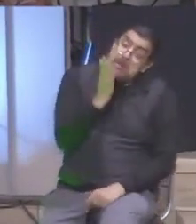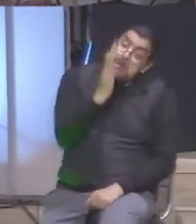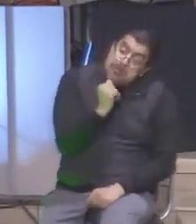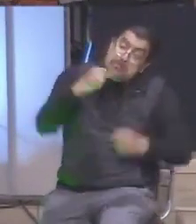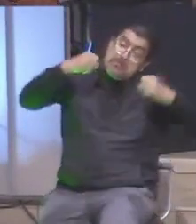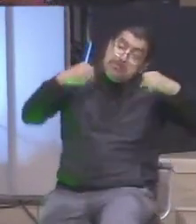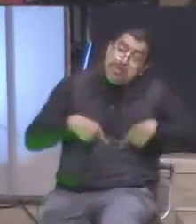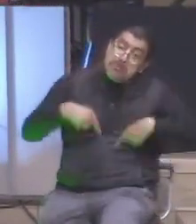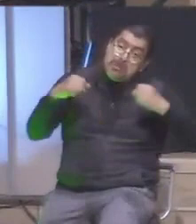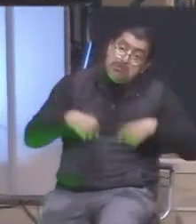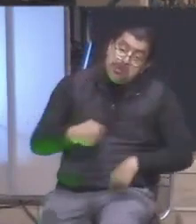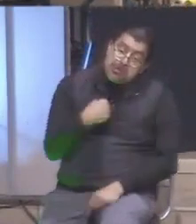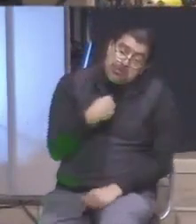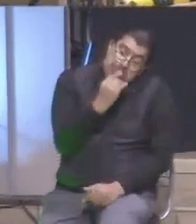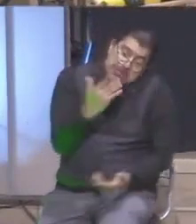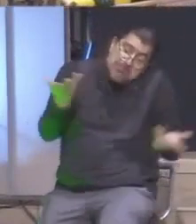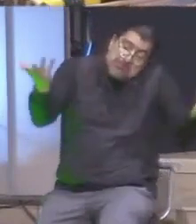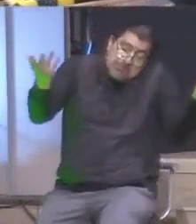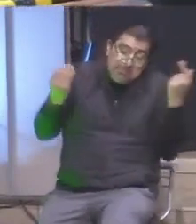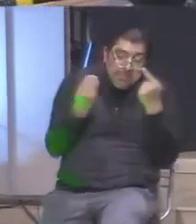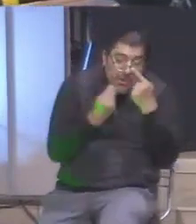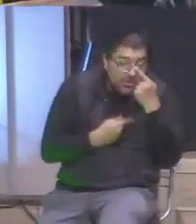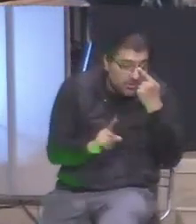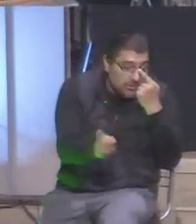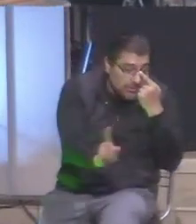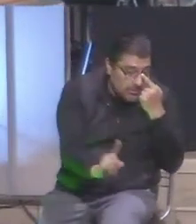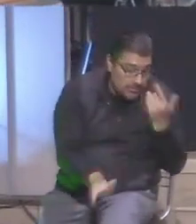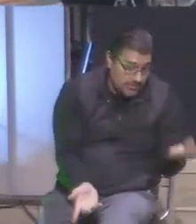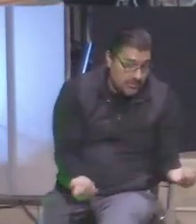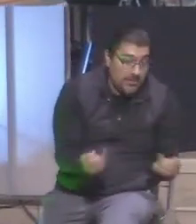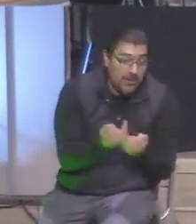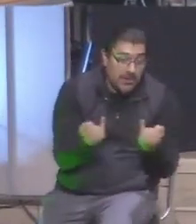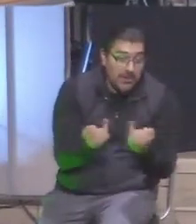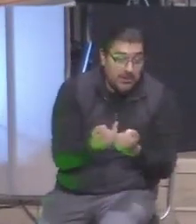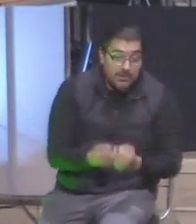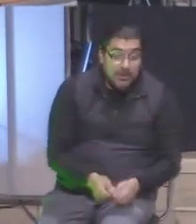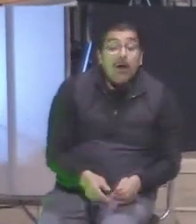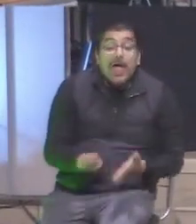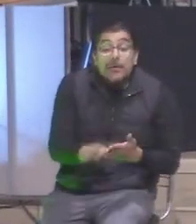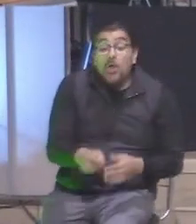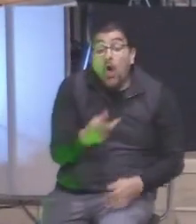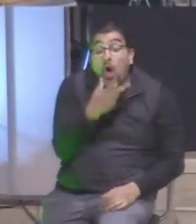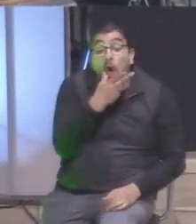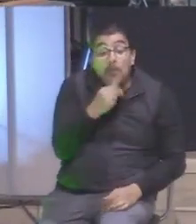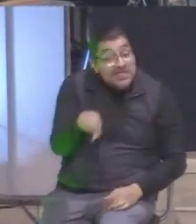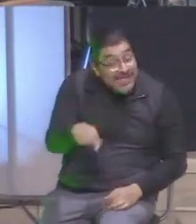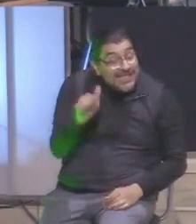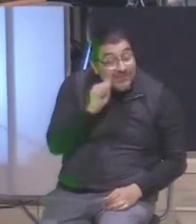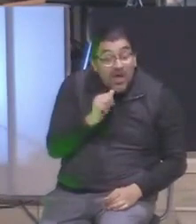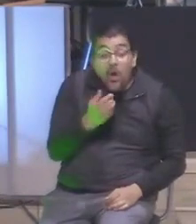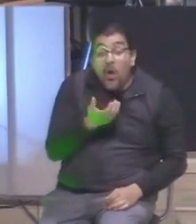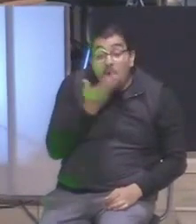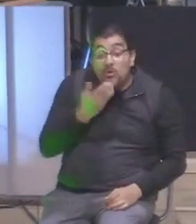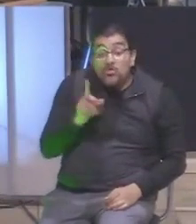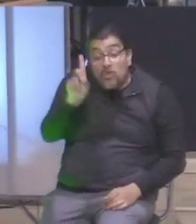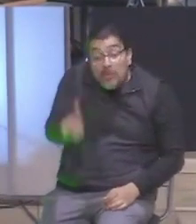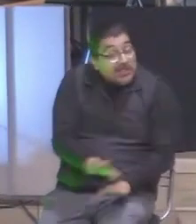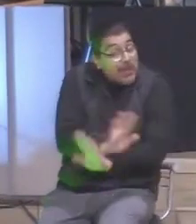solamente varones con la transmisión que tenemos a las 7:30 los